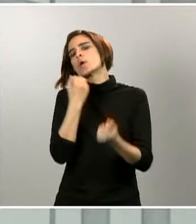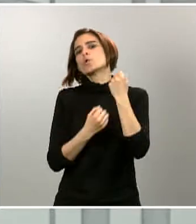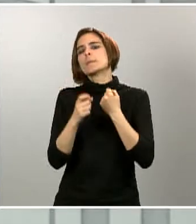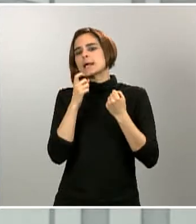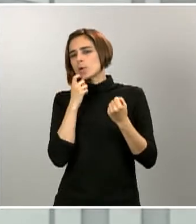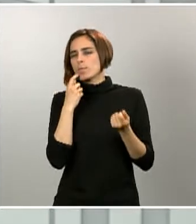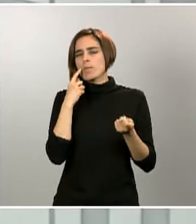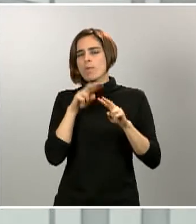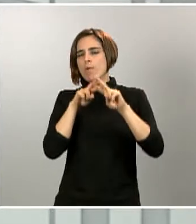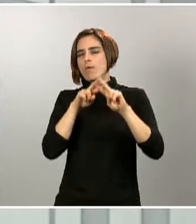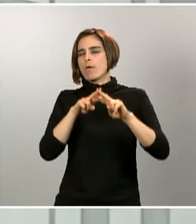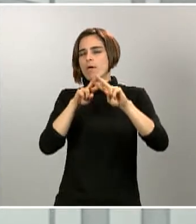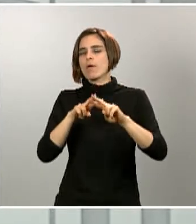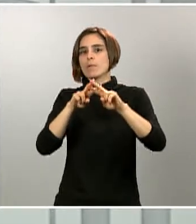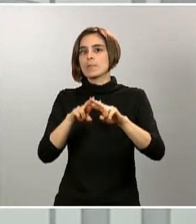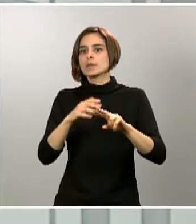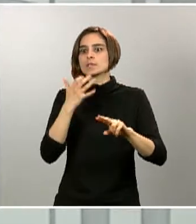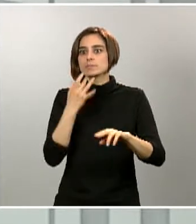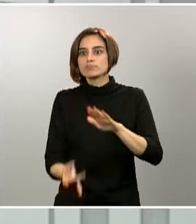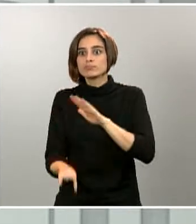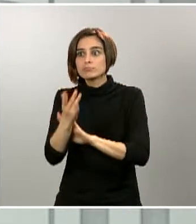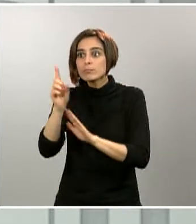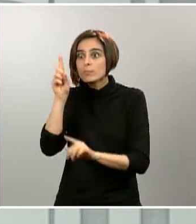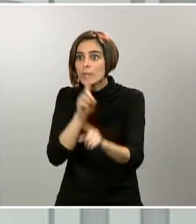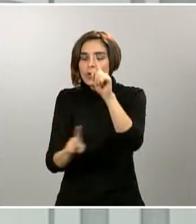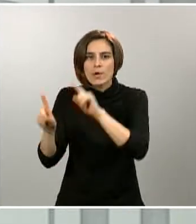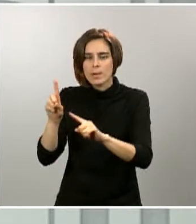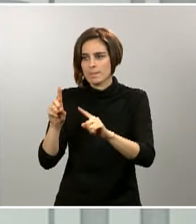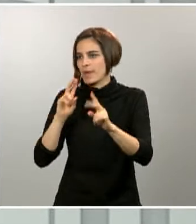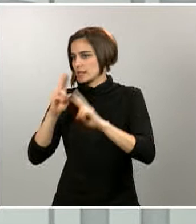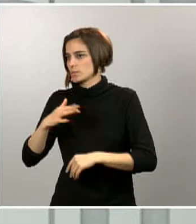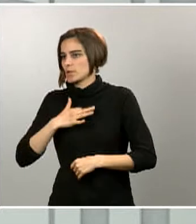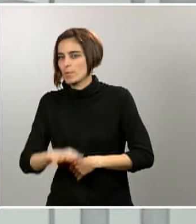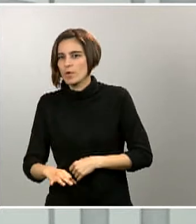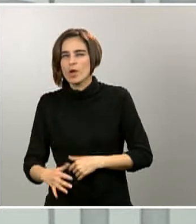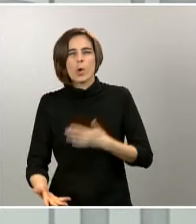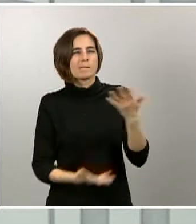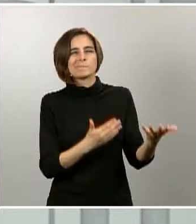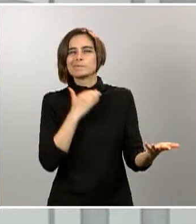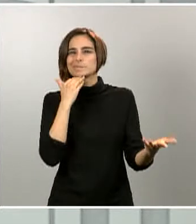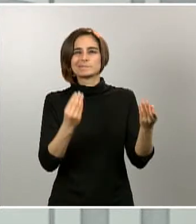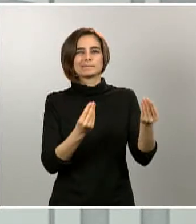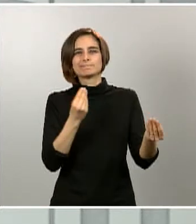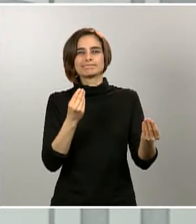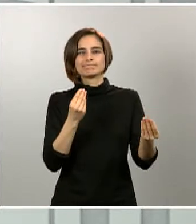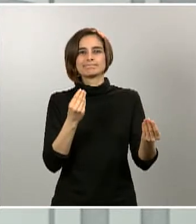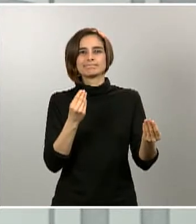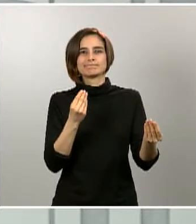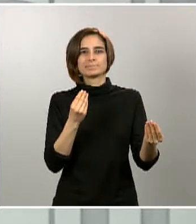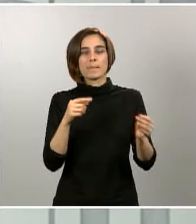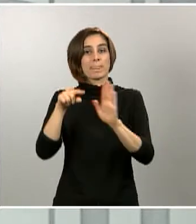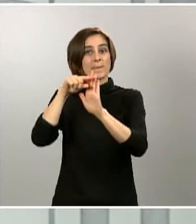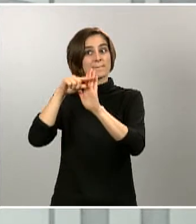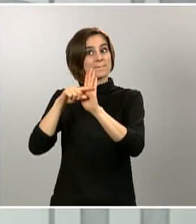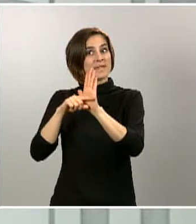bien a incidencias o problemas que surgen o alguna cuestión que no termine de encajar exactamente en el tipo de medidas que queremos dirigir.